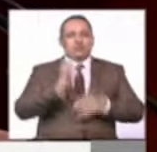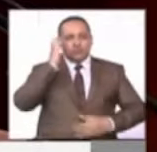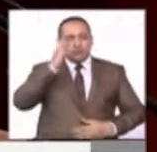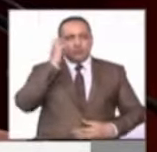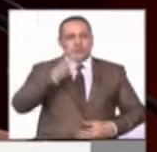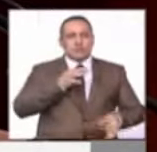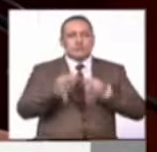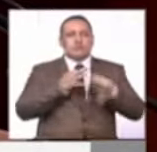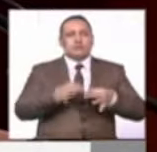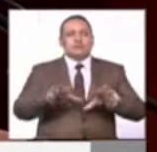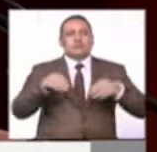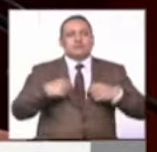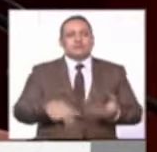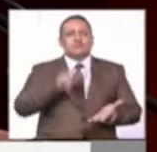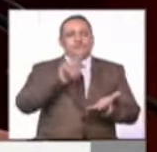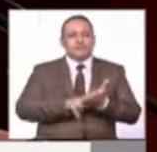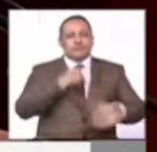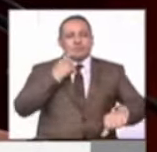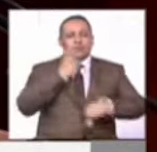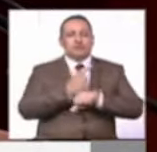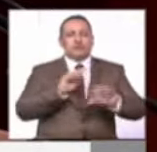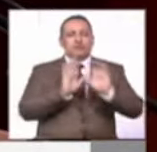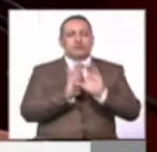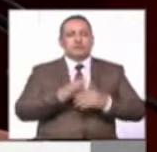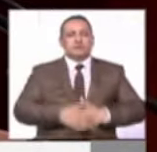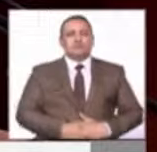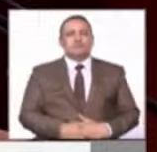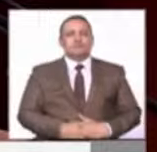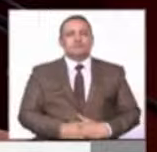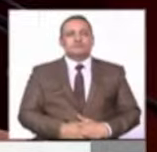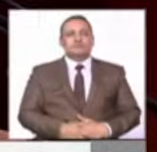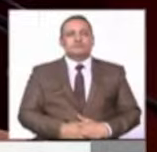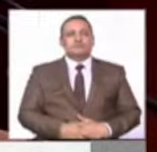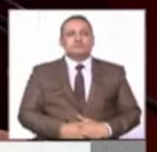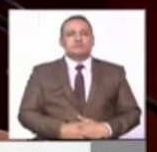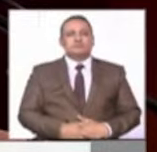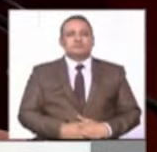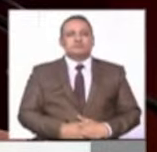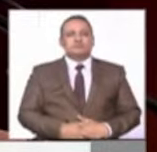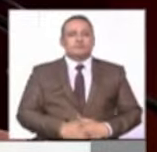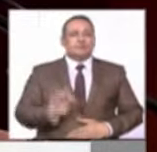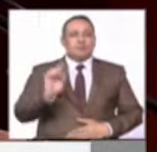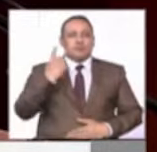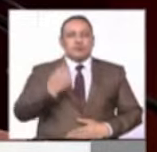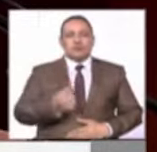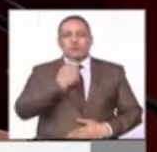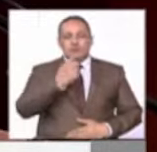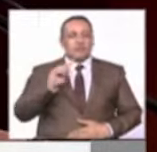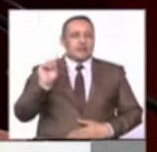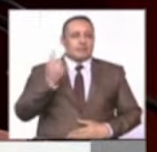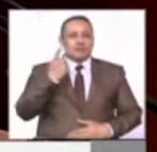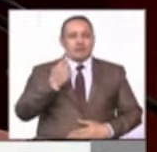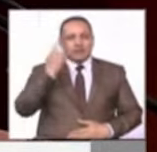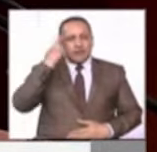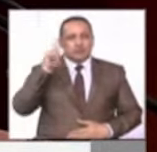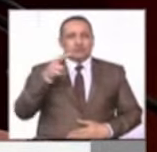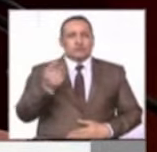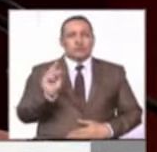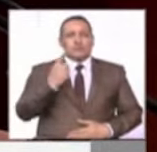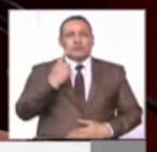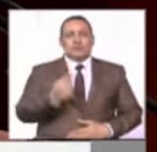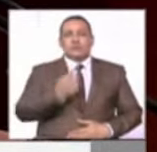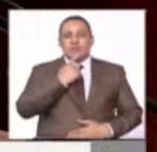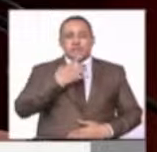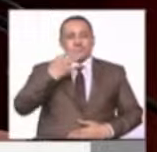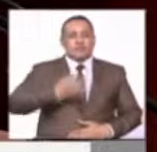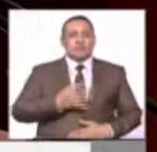justifique aprobar esta acusación constitucional en primer lugar la primera razón en